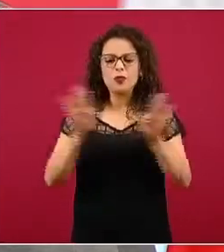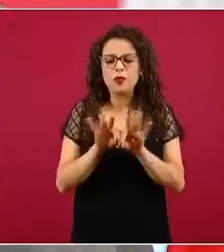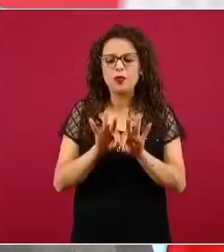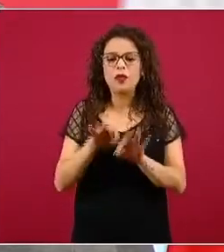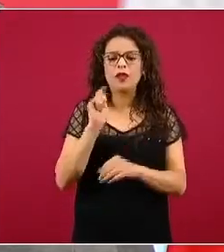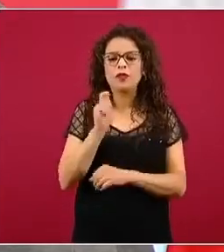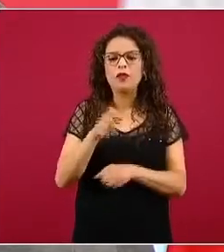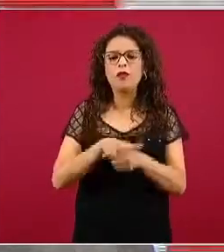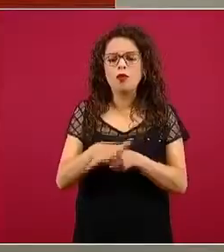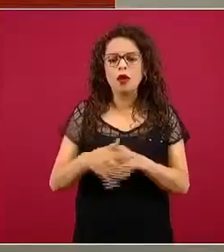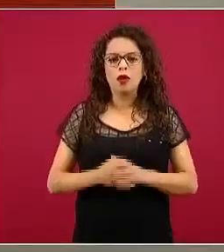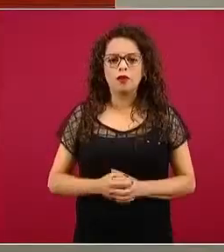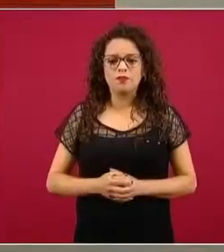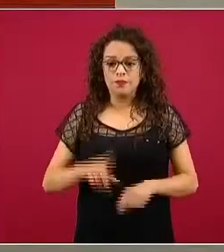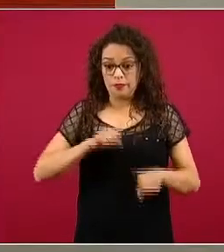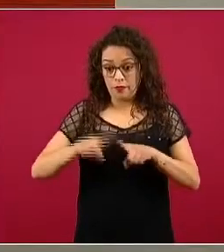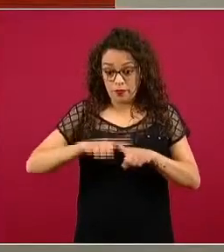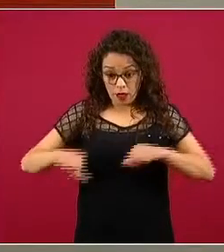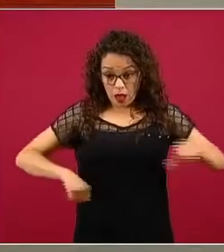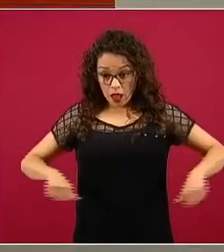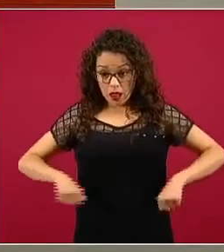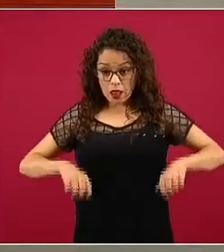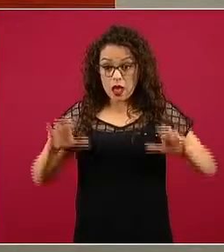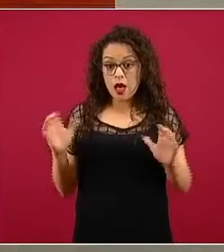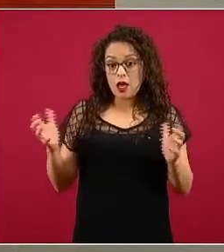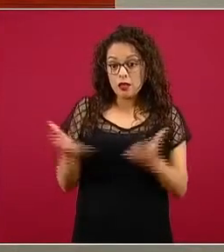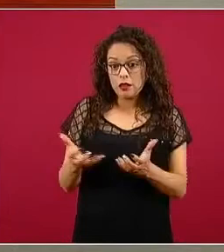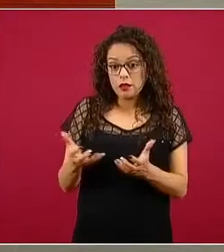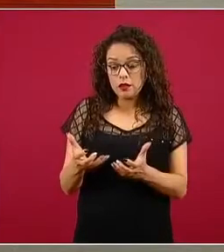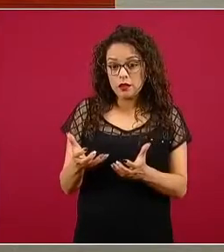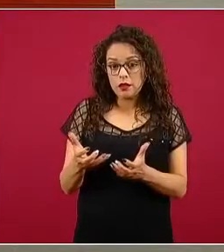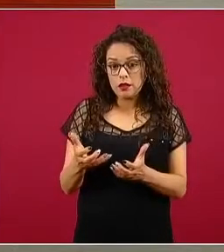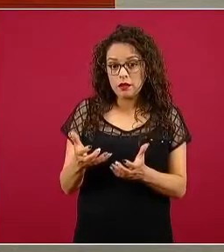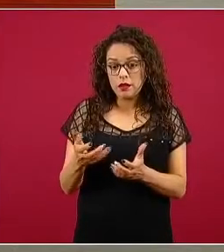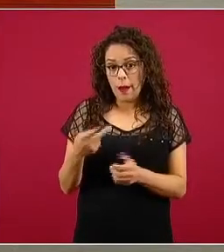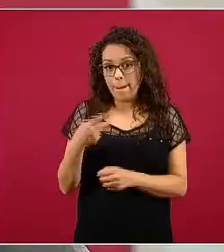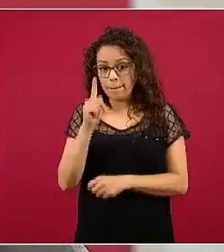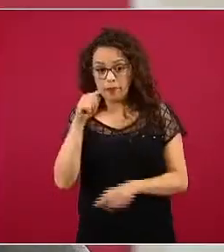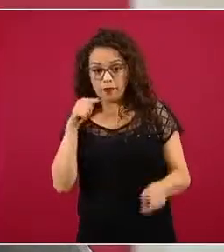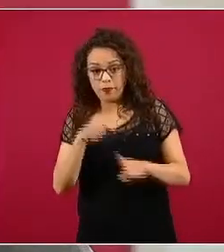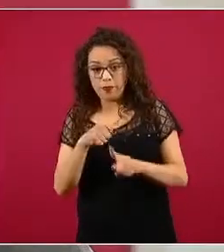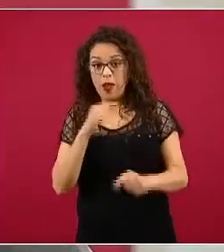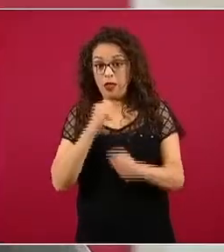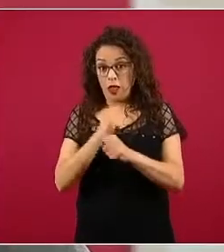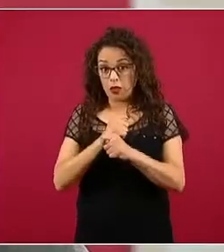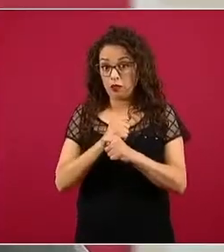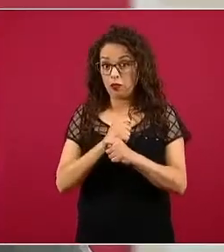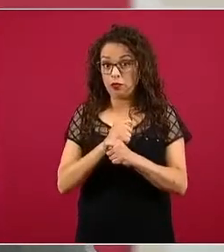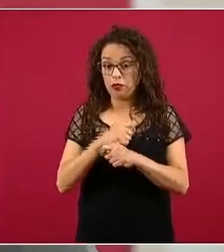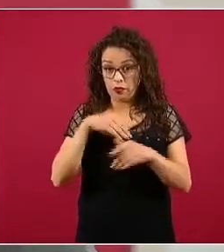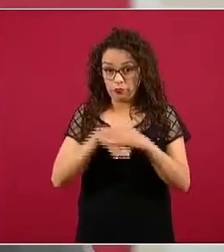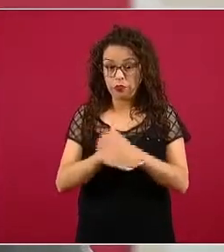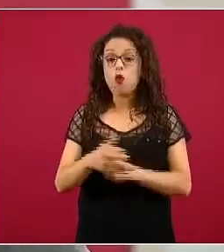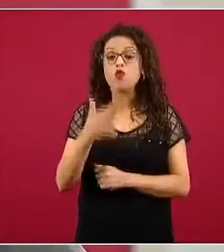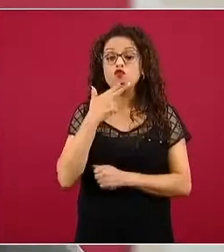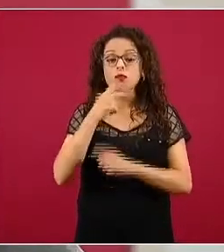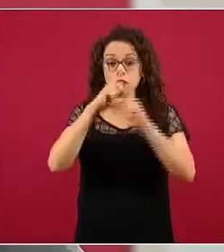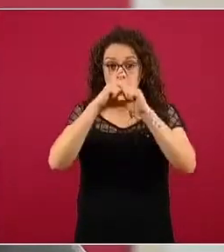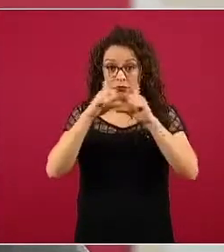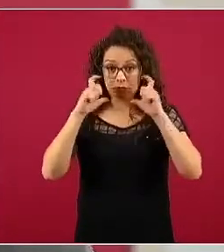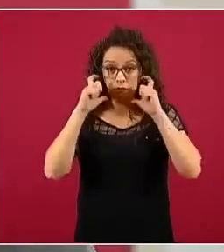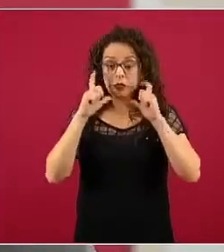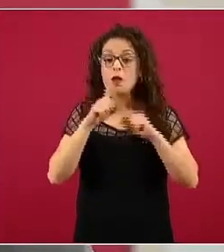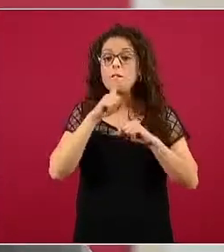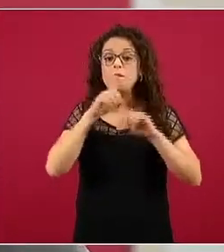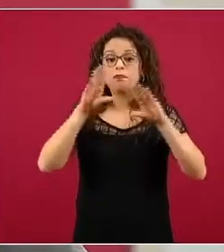son las actividades que se están llevando a cabo, mientras en el transporte público se use cubrebocas, se guarde silencio, se tengan las